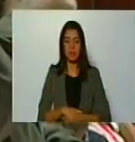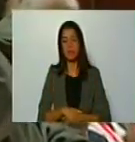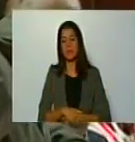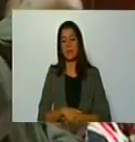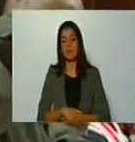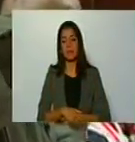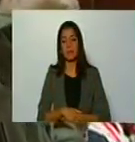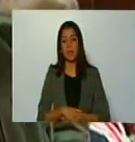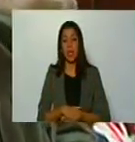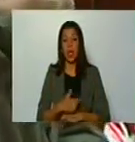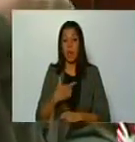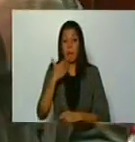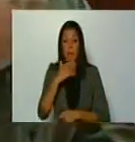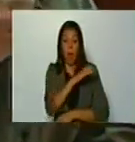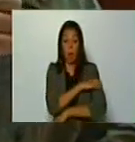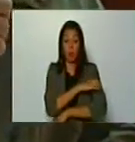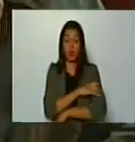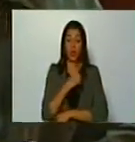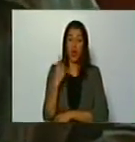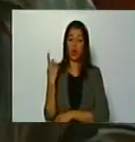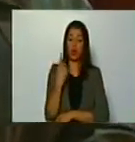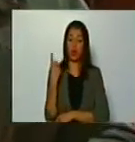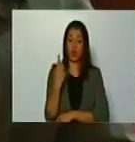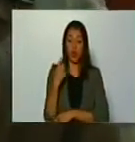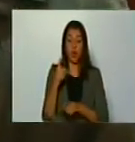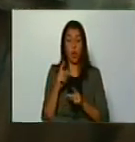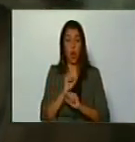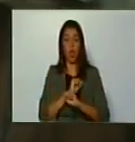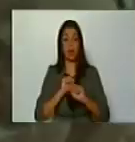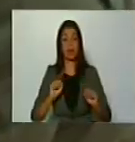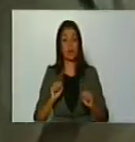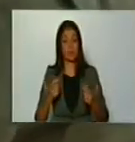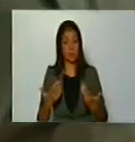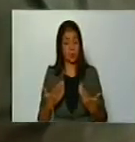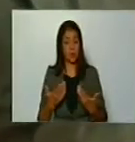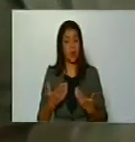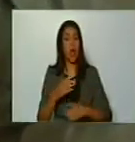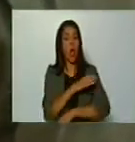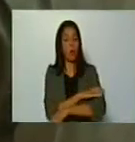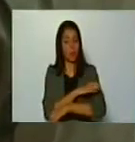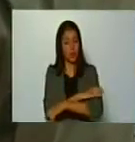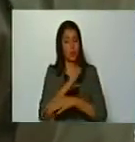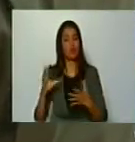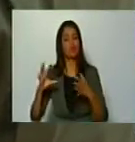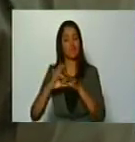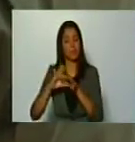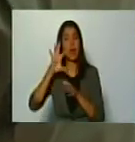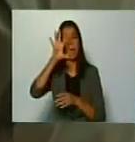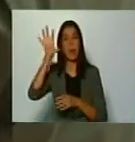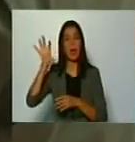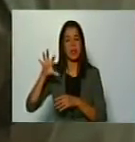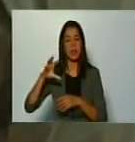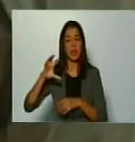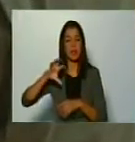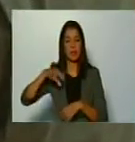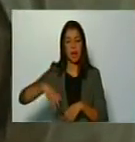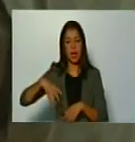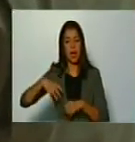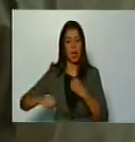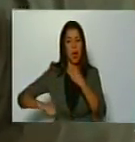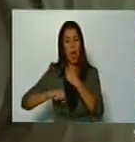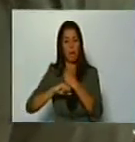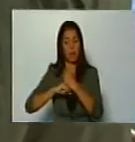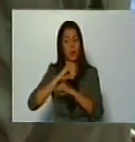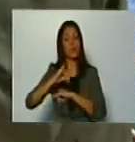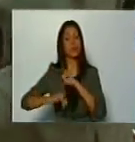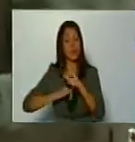imposible hacerlo solo. No hay forma que ellos puedan hacerlo solo. Es con un gran apoyo internacional. Ese mismo apoyo internacional